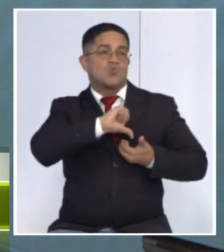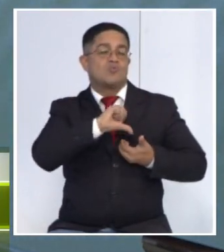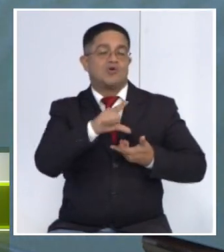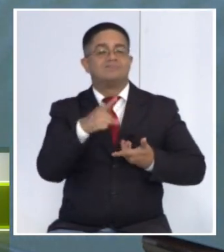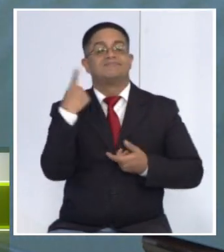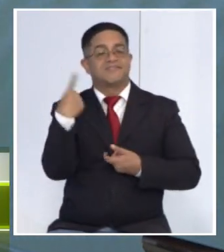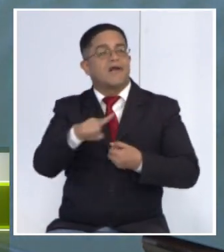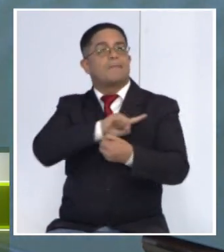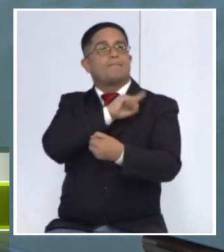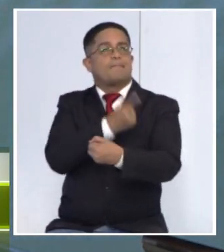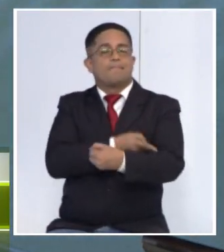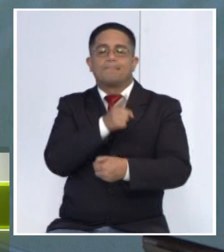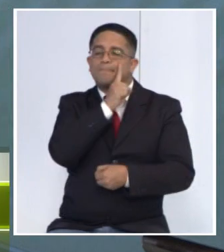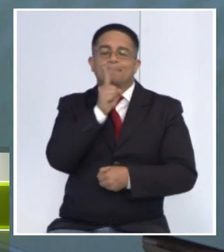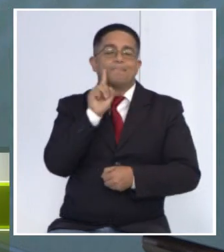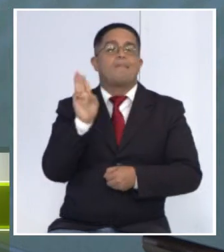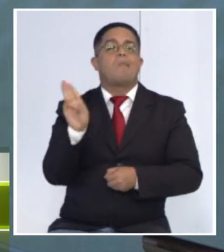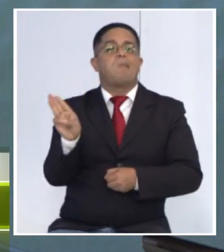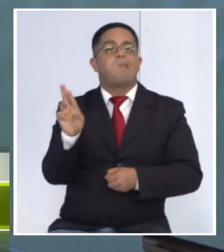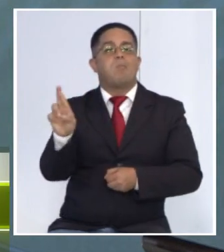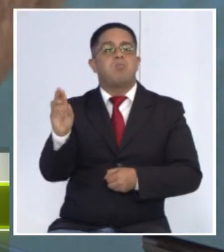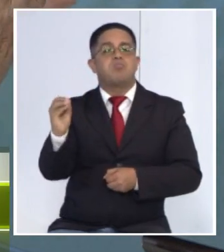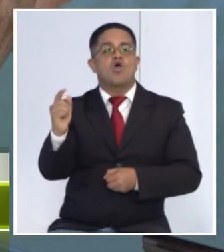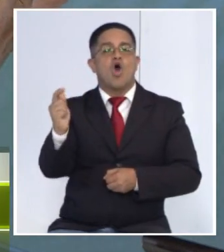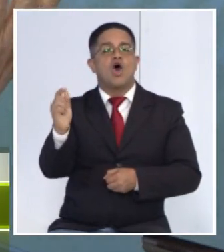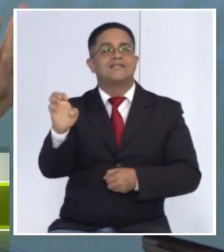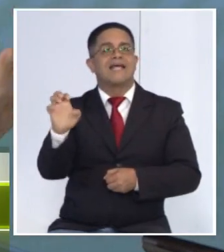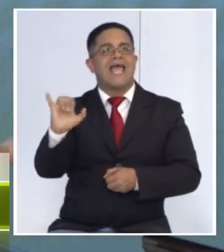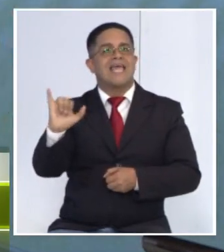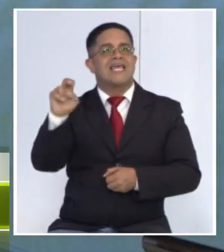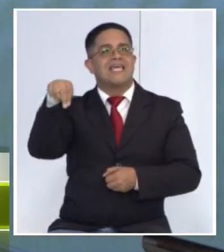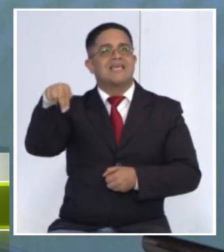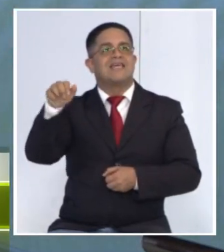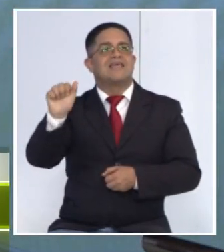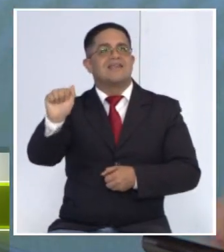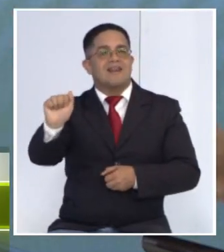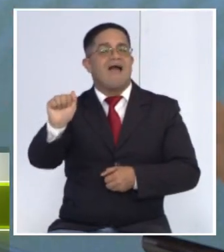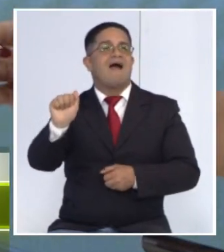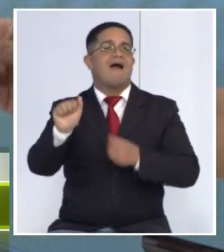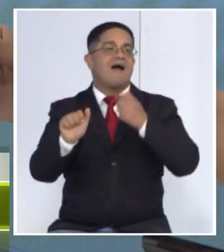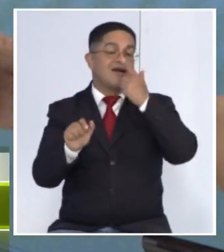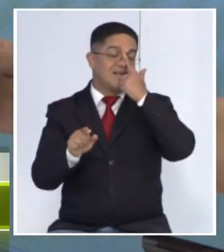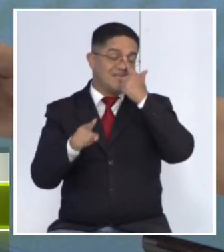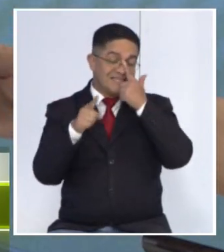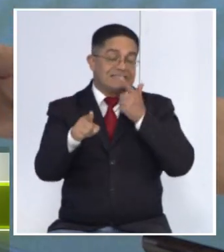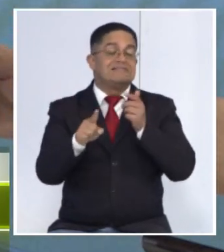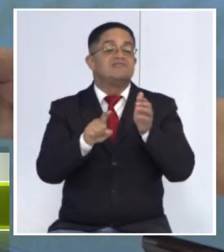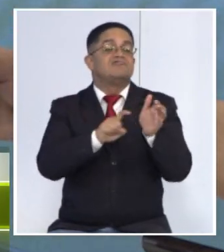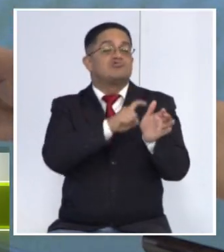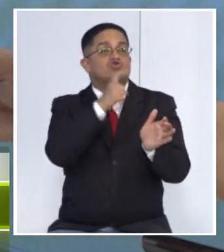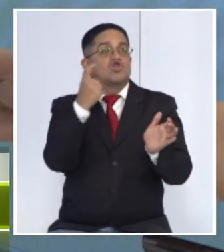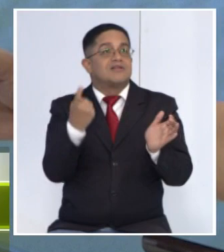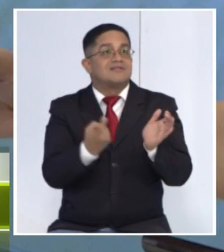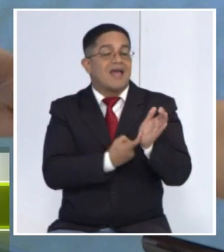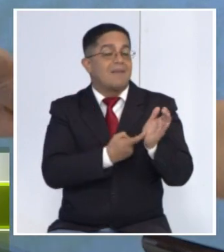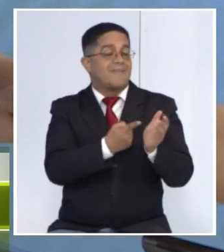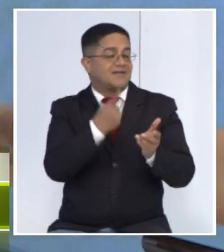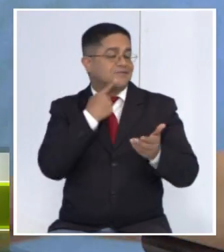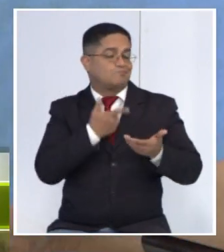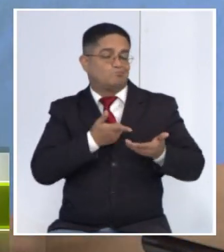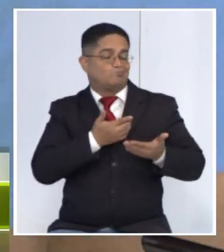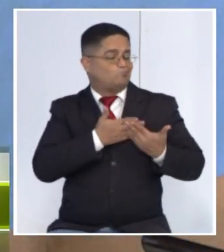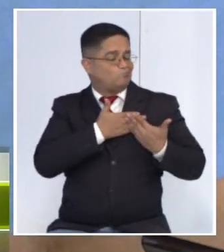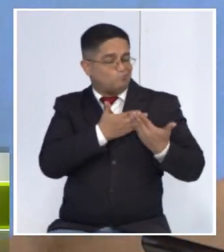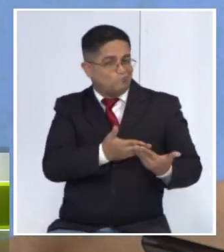el organismo del bebé. Es el único alimento vivo que consumimos en algún momento en la vida y está total y absolutamente disponible para los